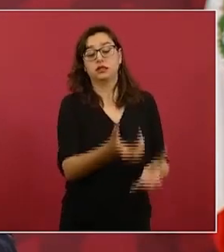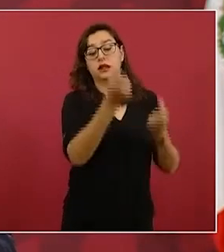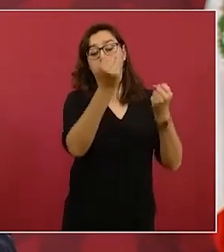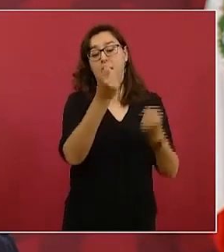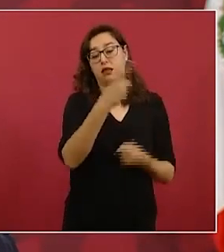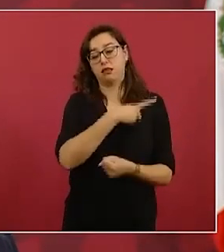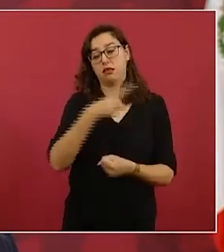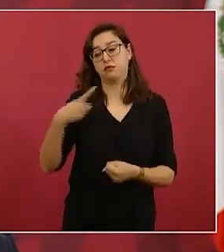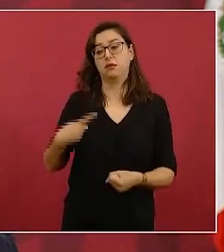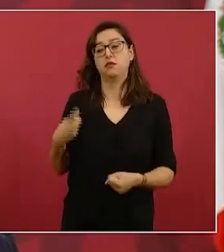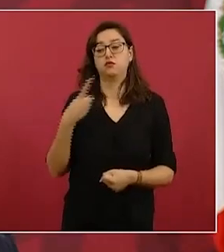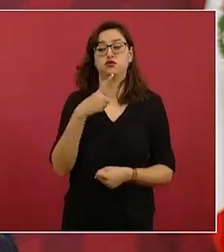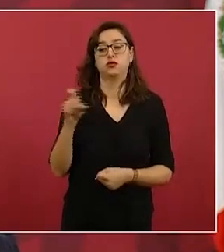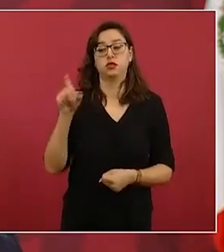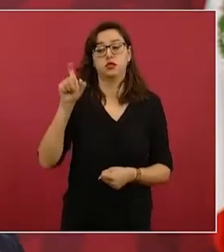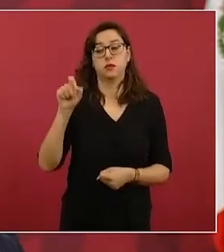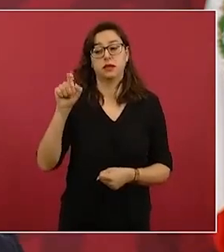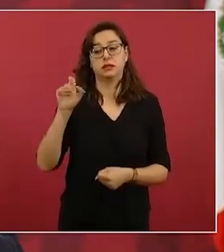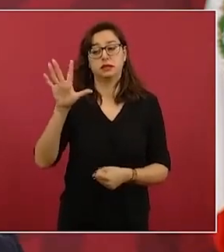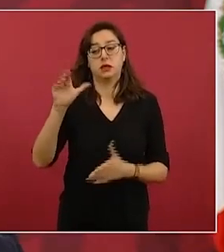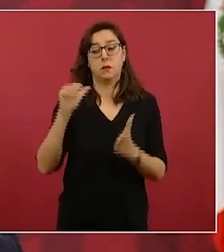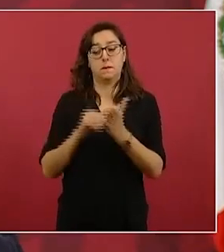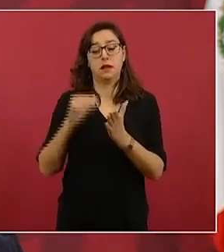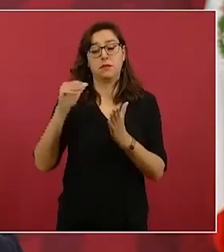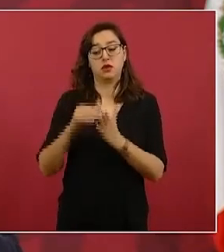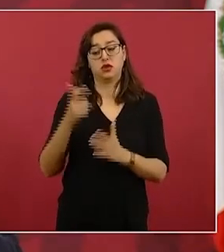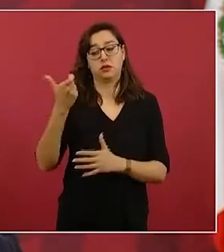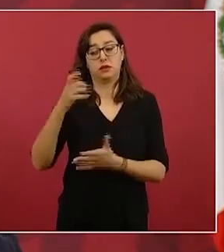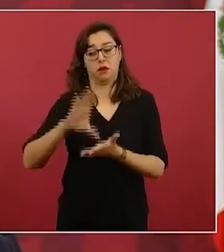125 mil millones de pesos.